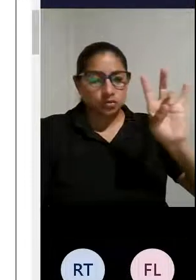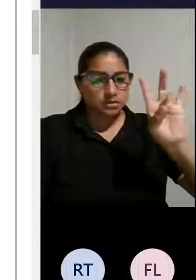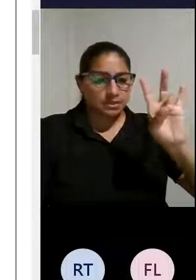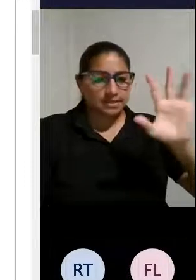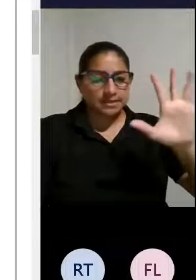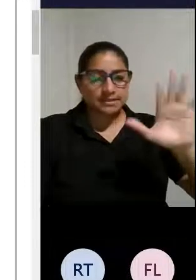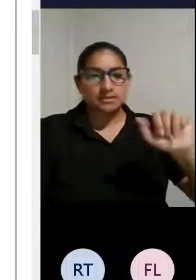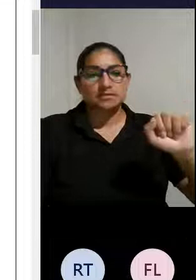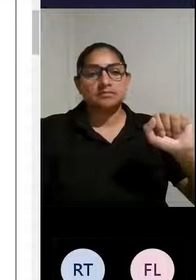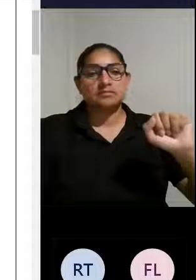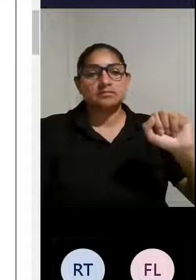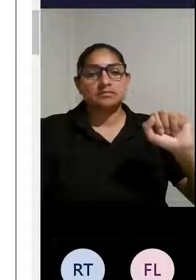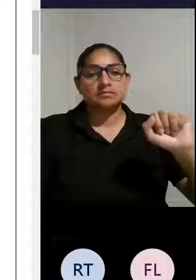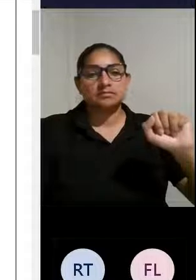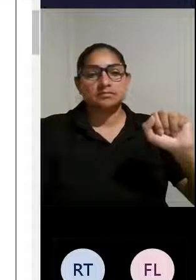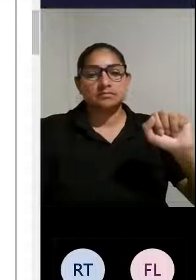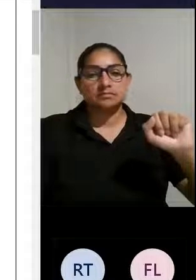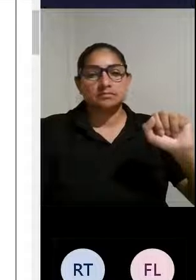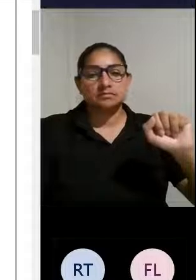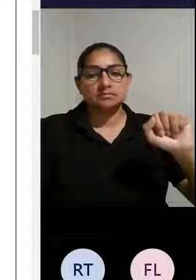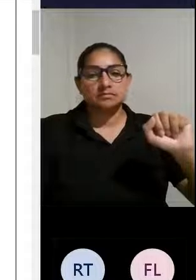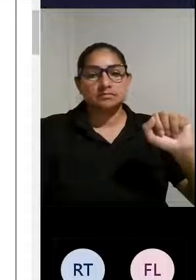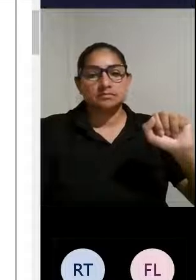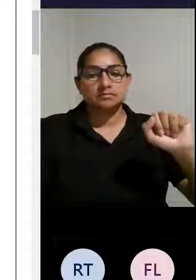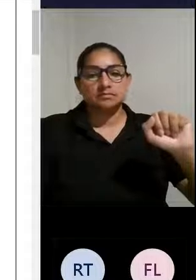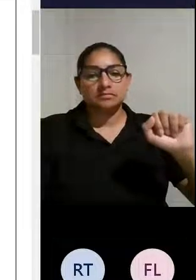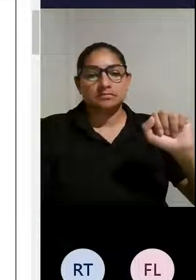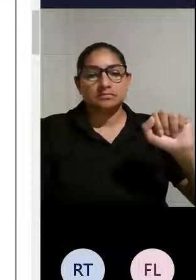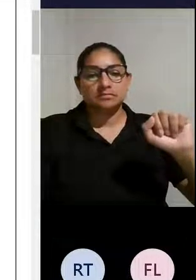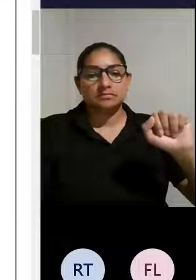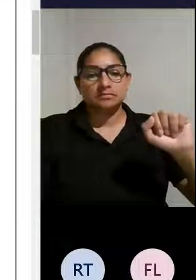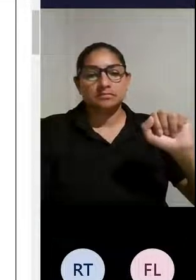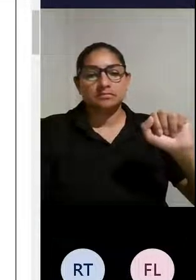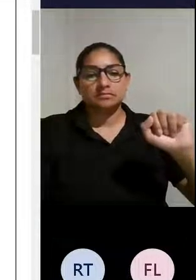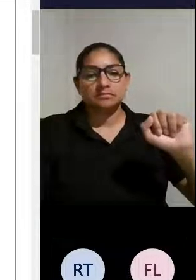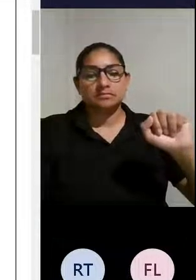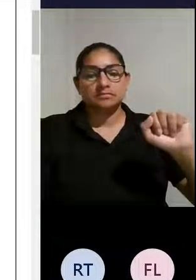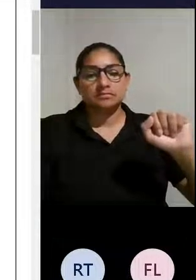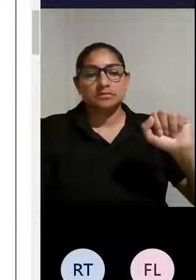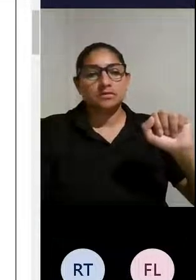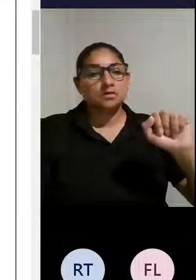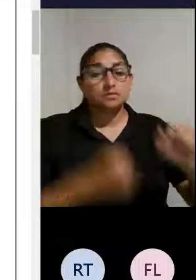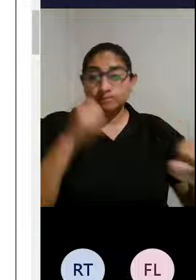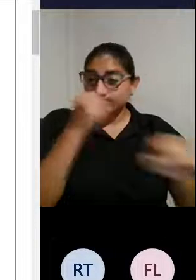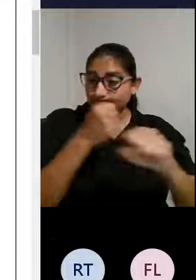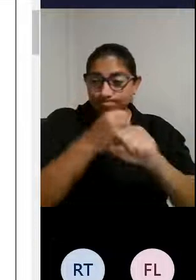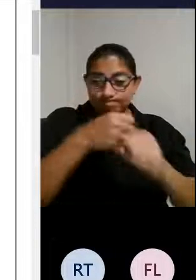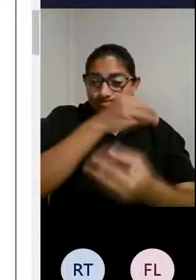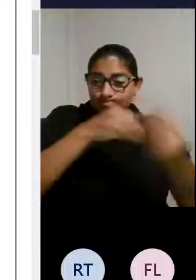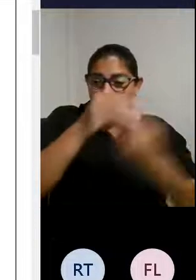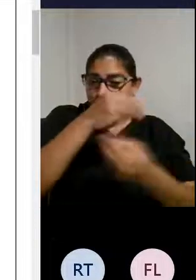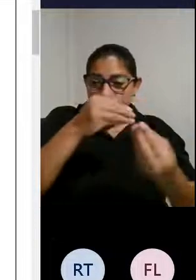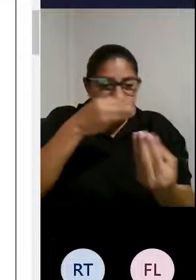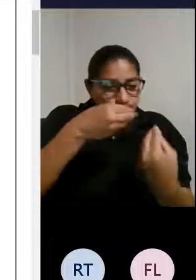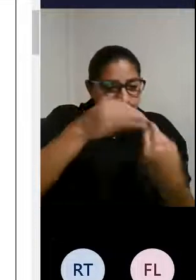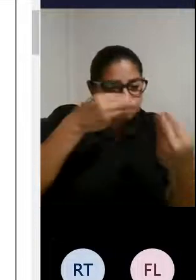aquí en la parte inferior. Y cuando producimos 10